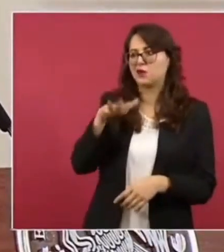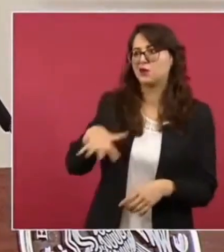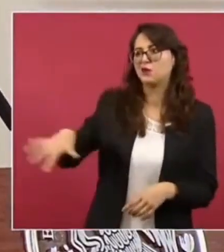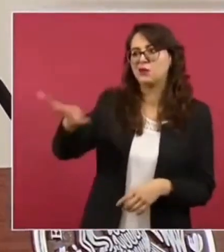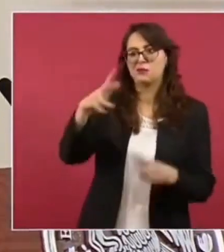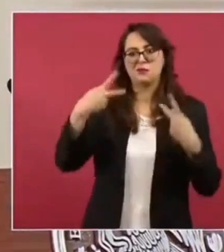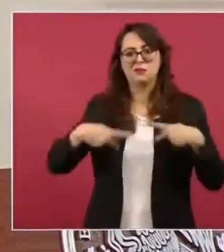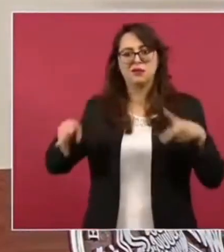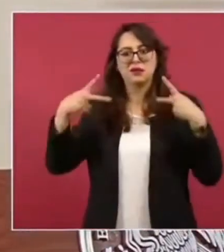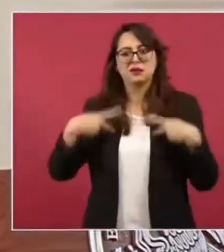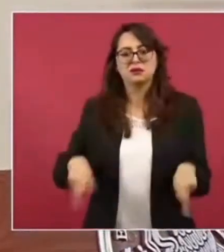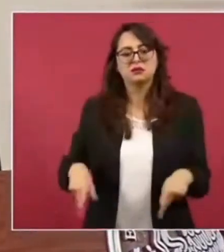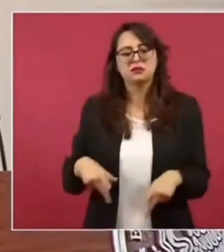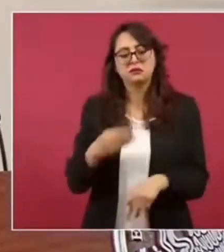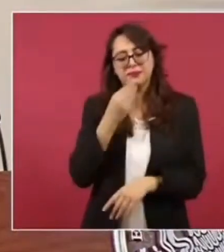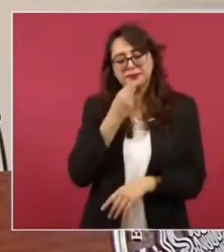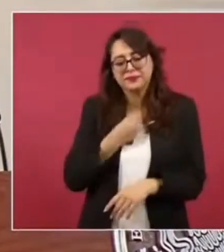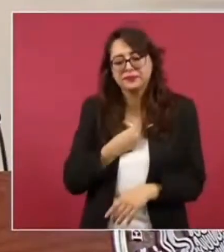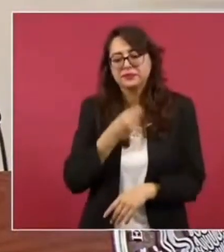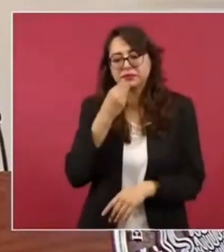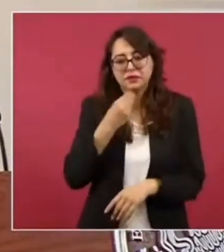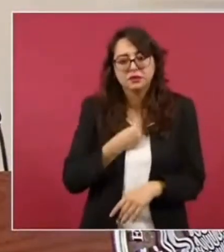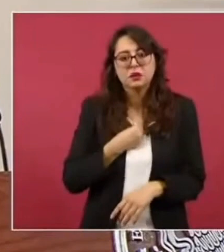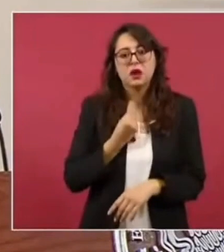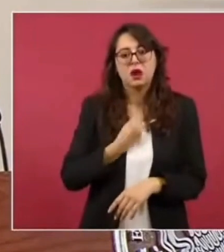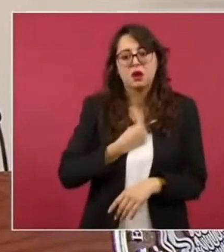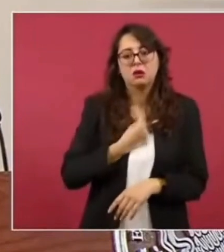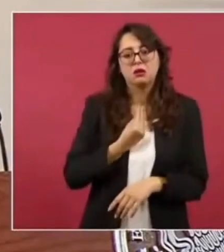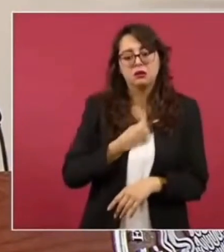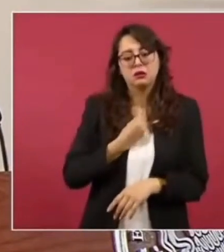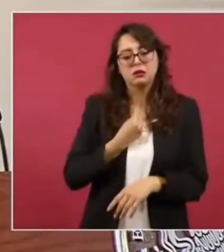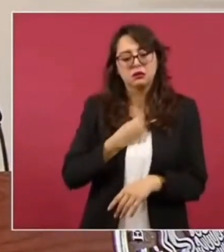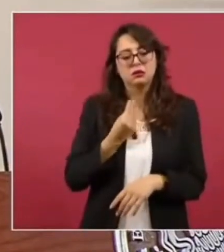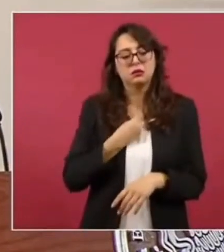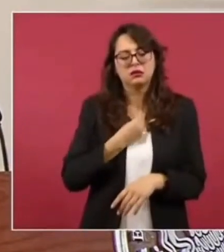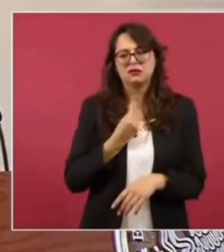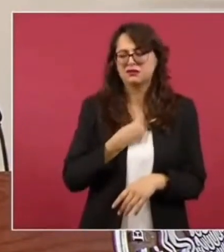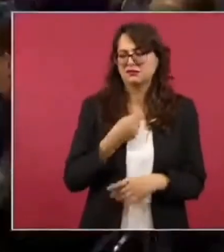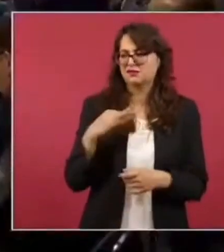¿cómo es que se dejan jugar el dedo en la boca?